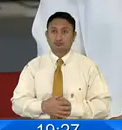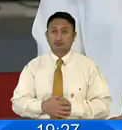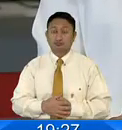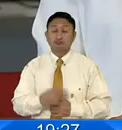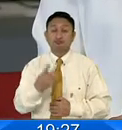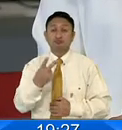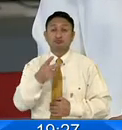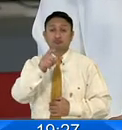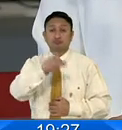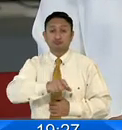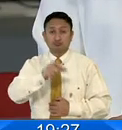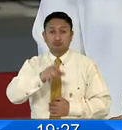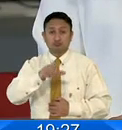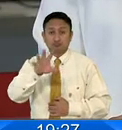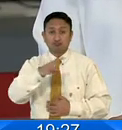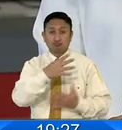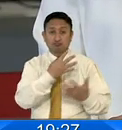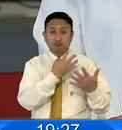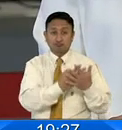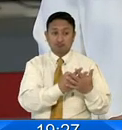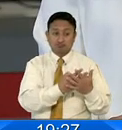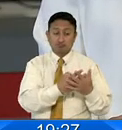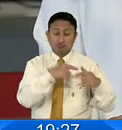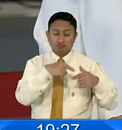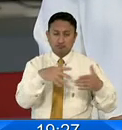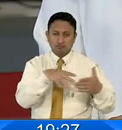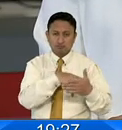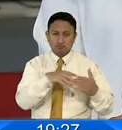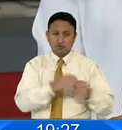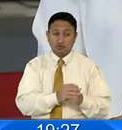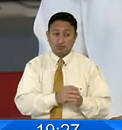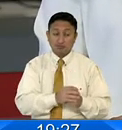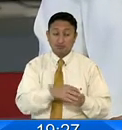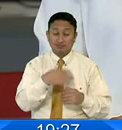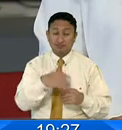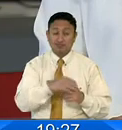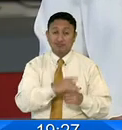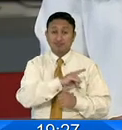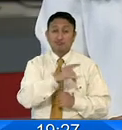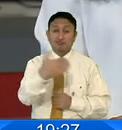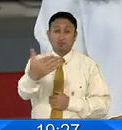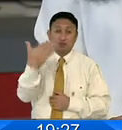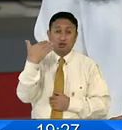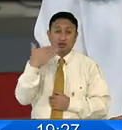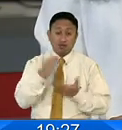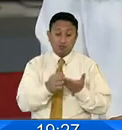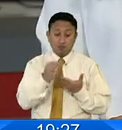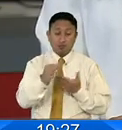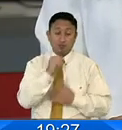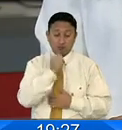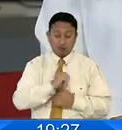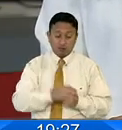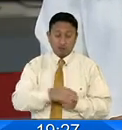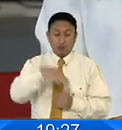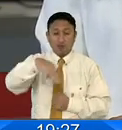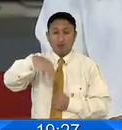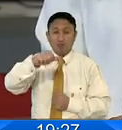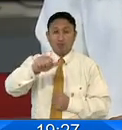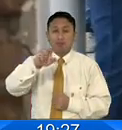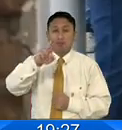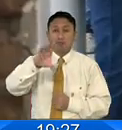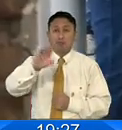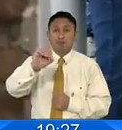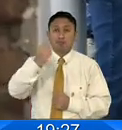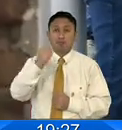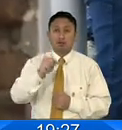Dos sujetos fueron arrestados como sospechosos de un intento de atentado al alcalde de Pueblo Viejo, Marcos González.